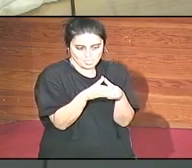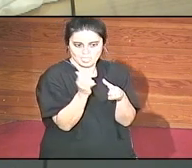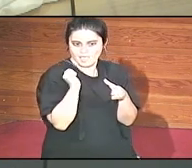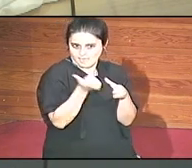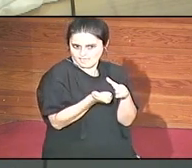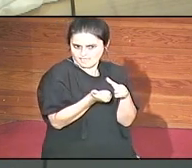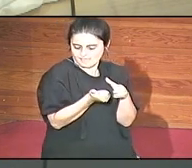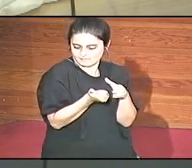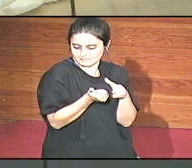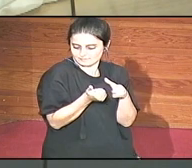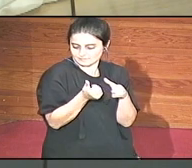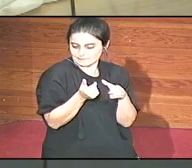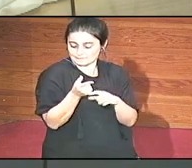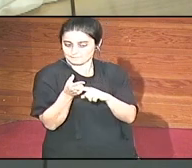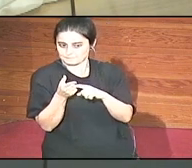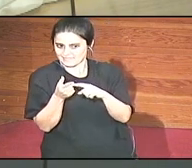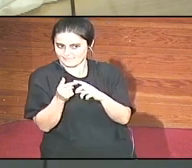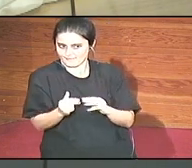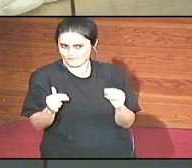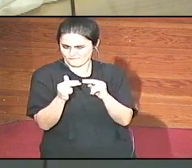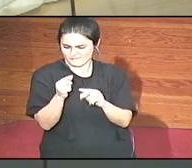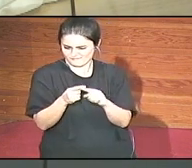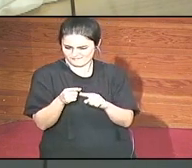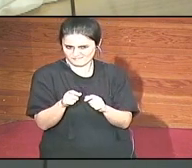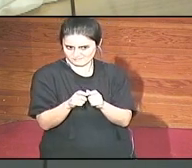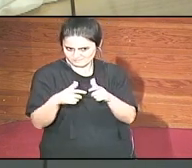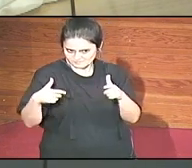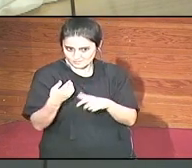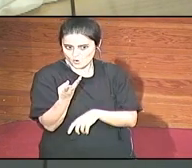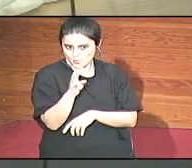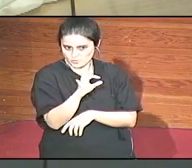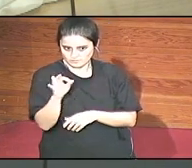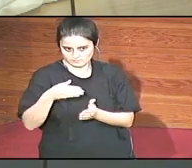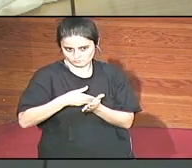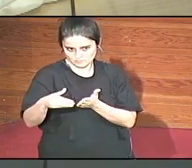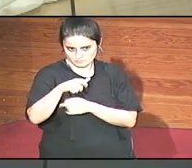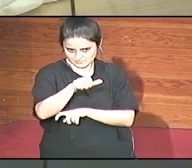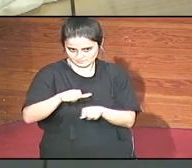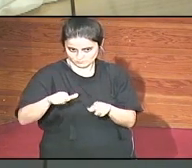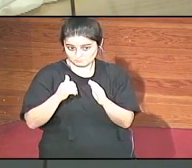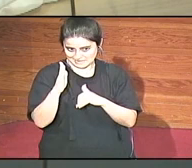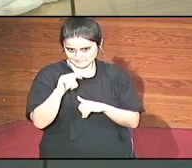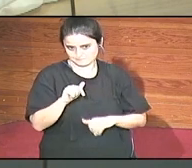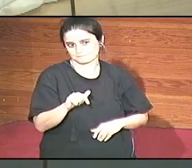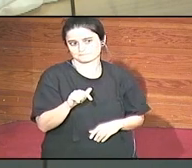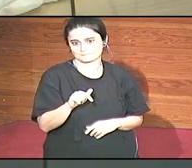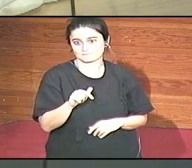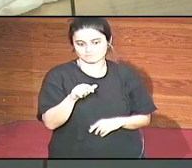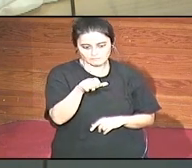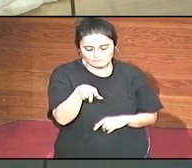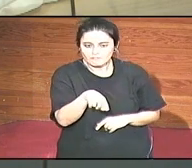hay una creciente clase media que son más de 400 millones de personas que a lo mejor tienen acceso a